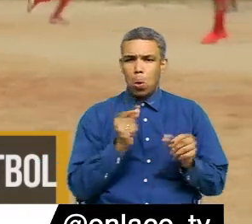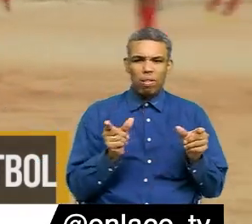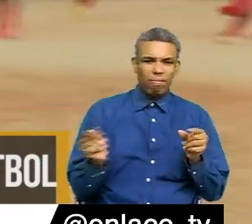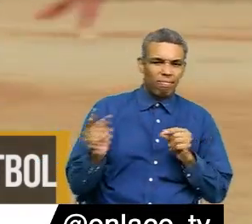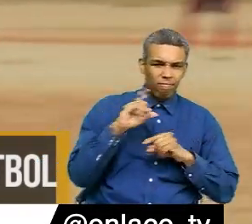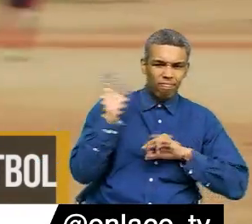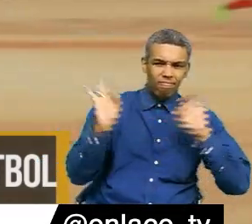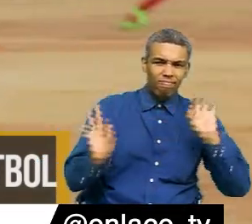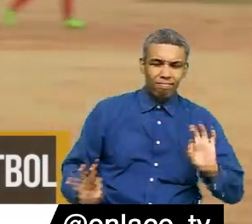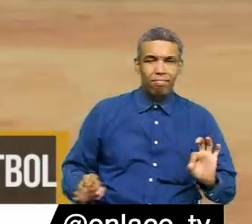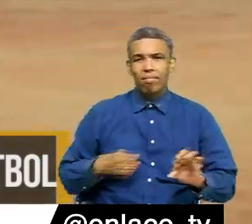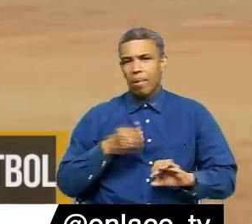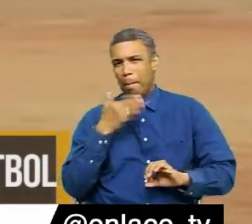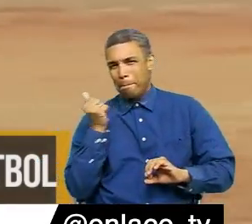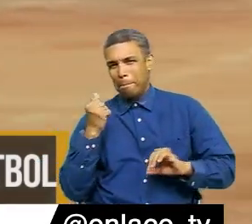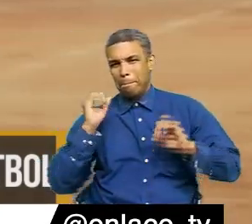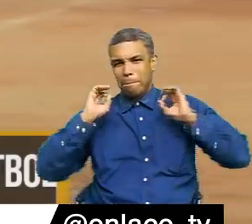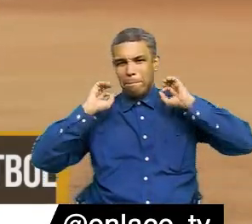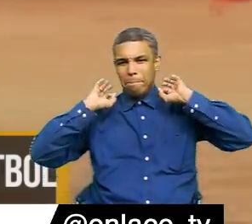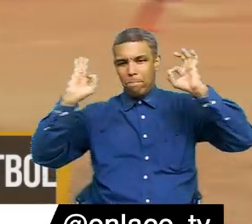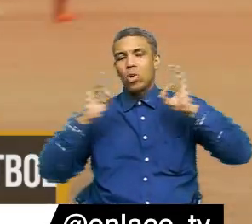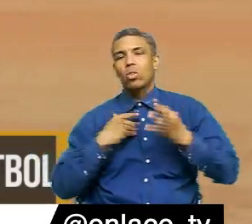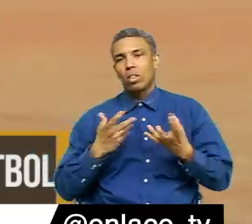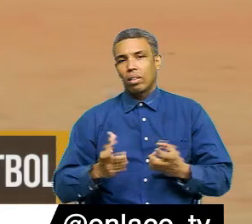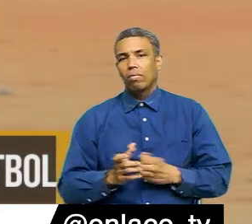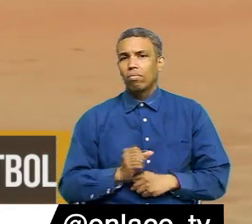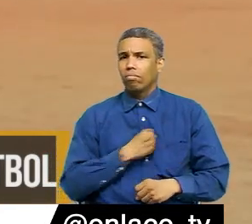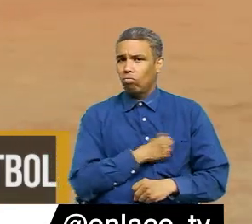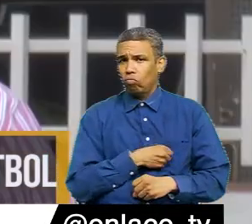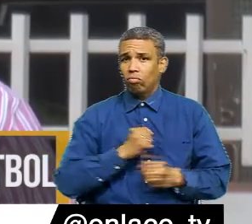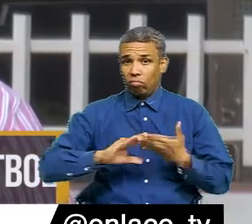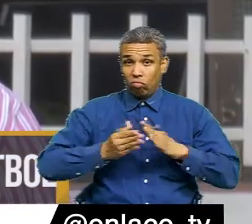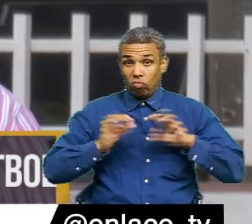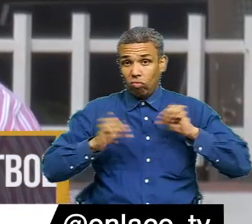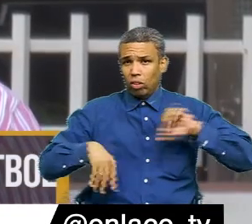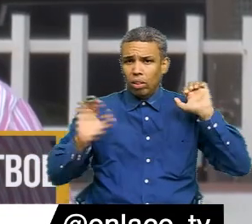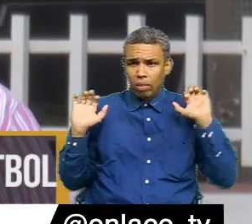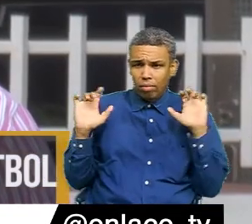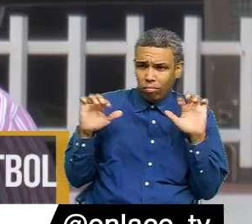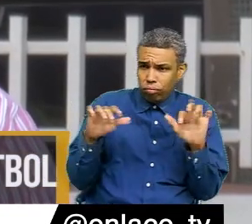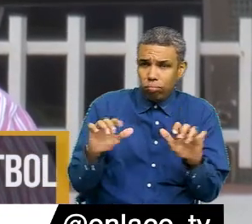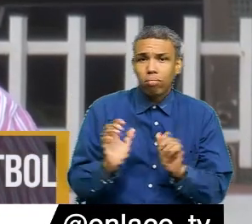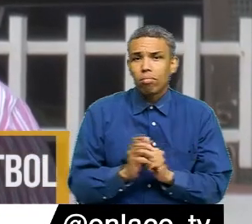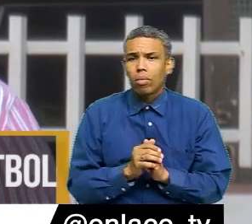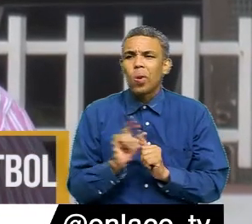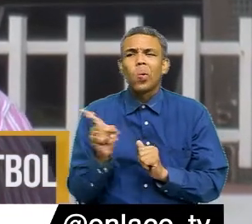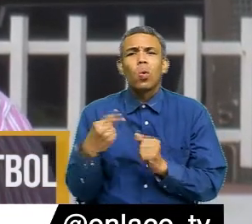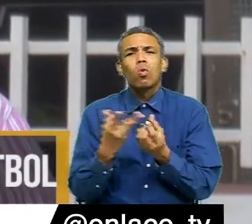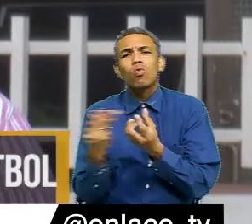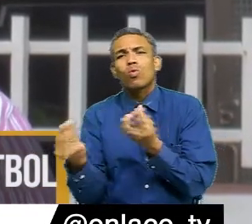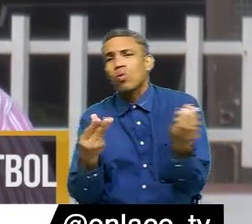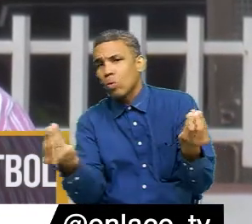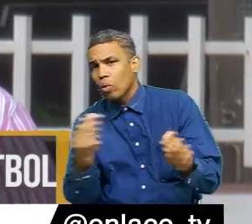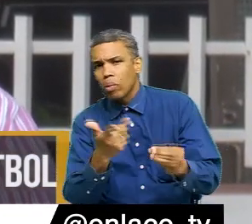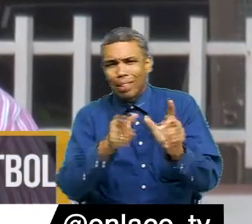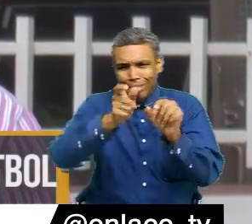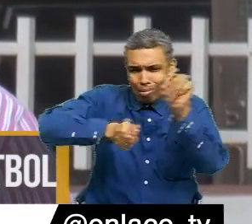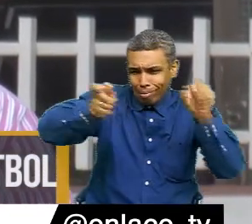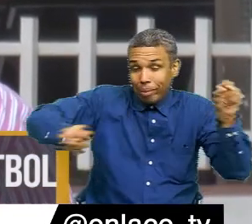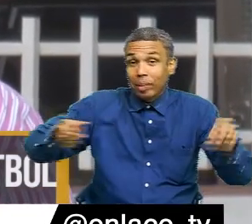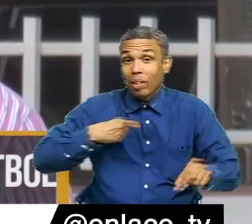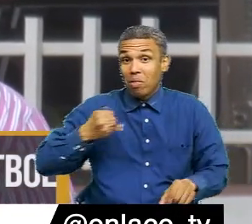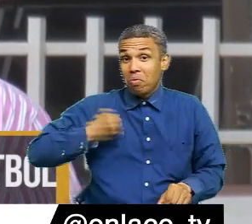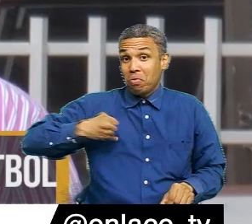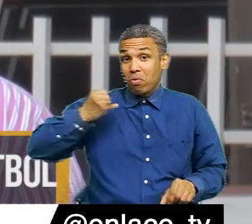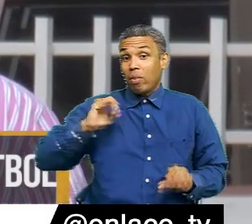los que apoyen esta nueva generación del fútbol, es la categoría juvenil, donde hay mucho futuro, hay una gran cantidad de jugadores con mucho talento, entonces es